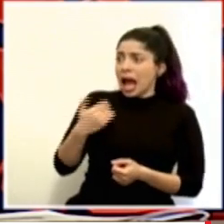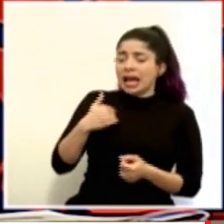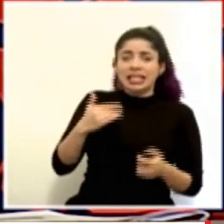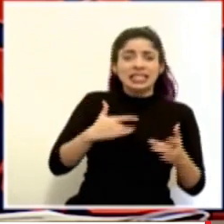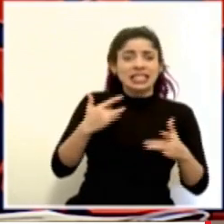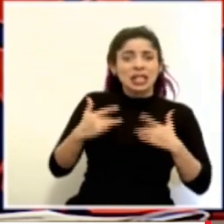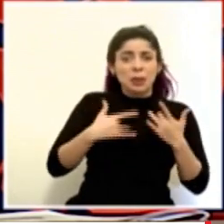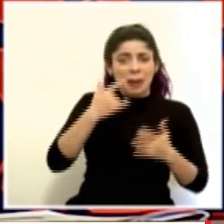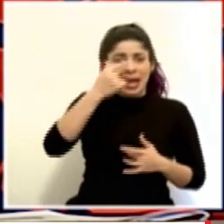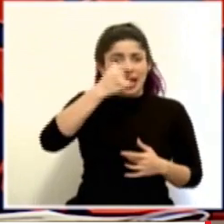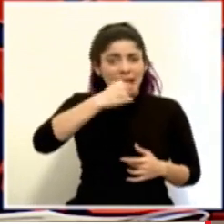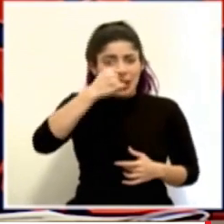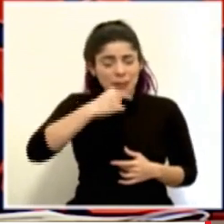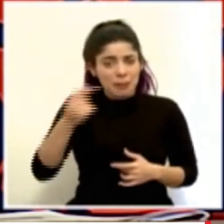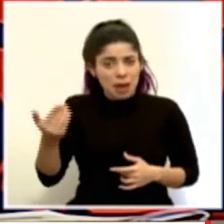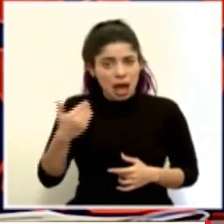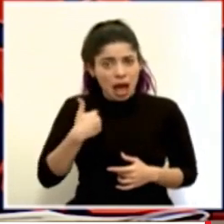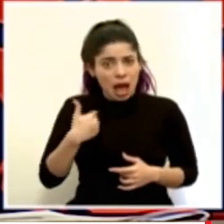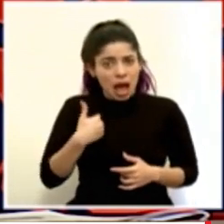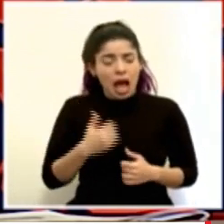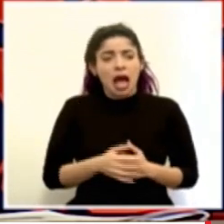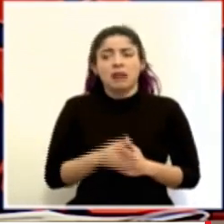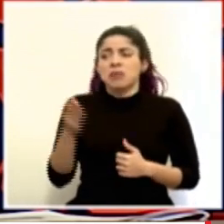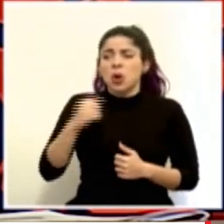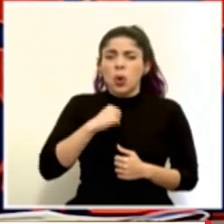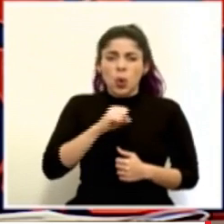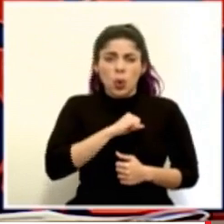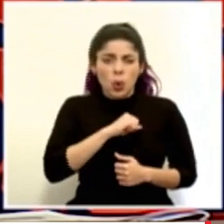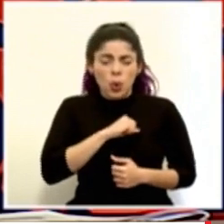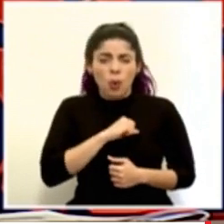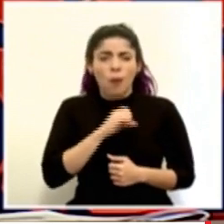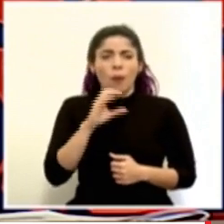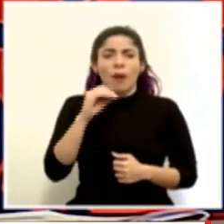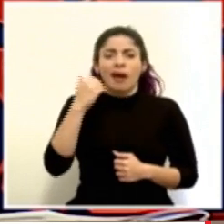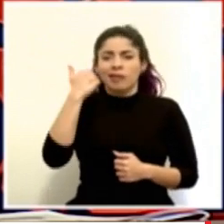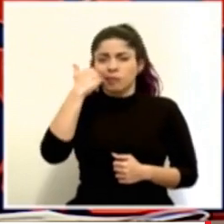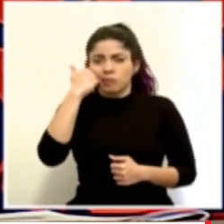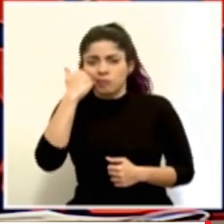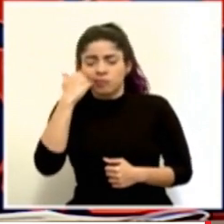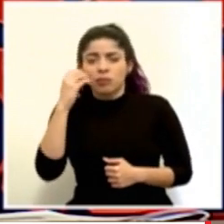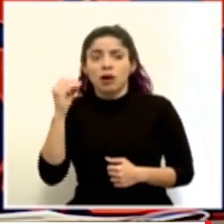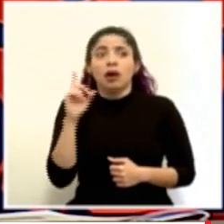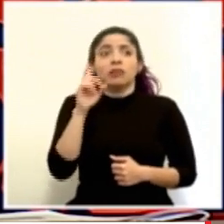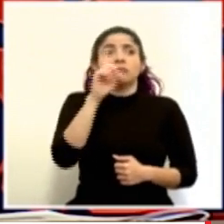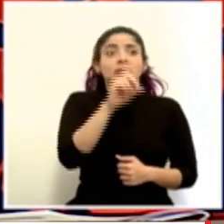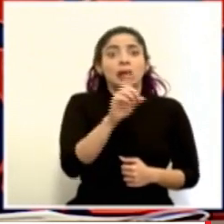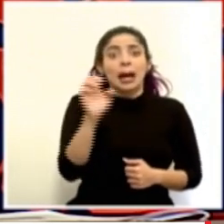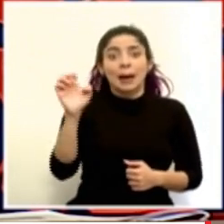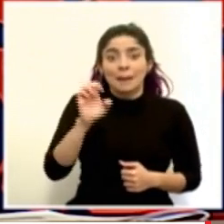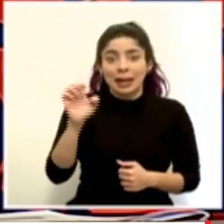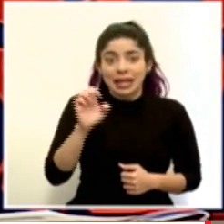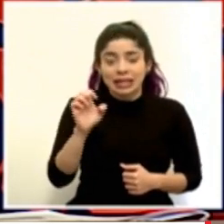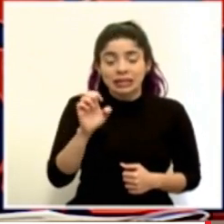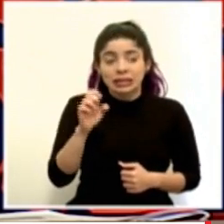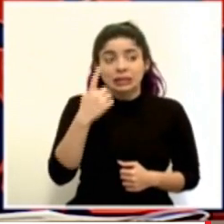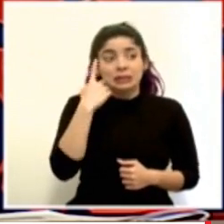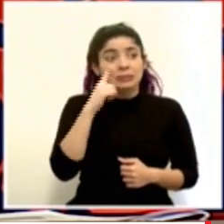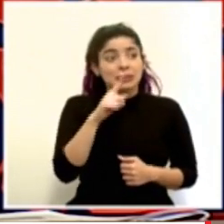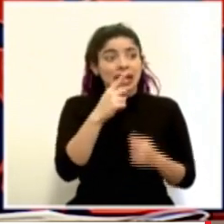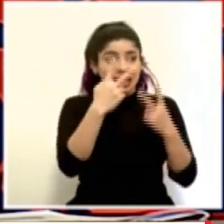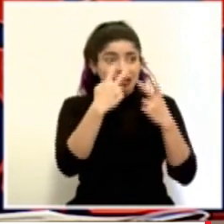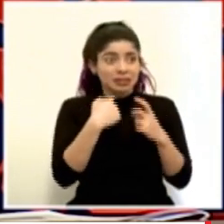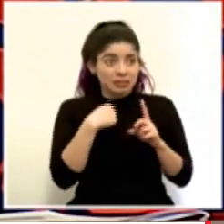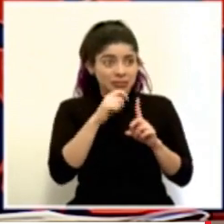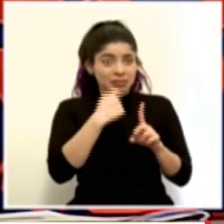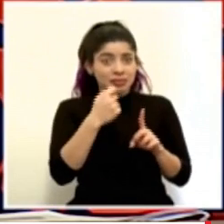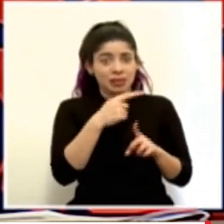gripe y tiene tos o tiene fiebre y llega a un servicio de emergencia para que le revisen